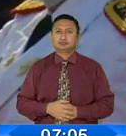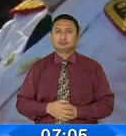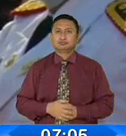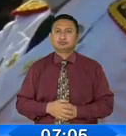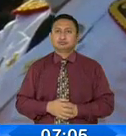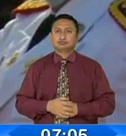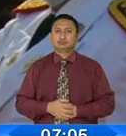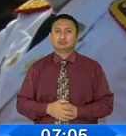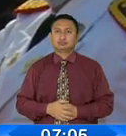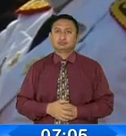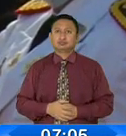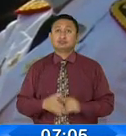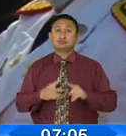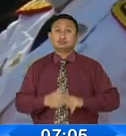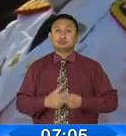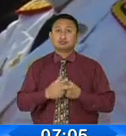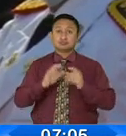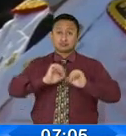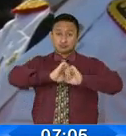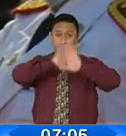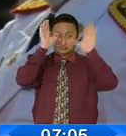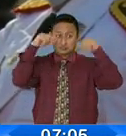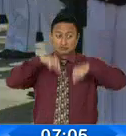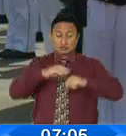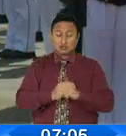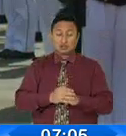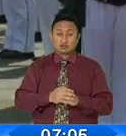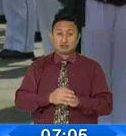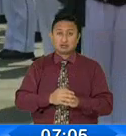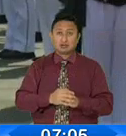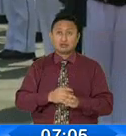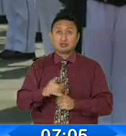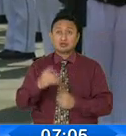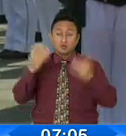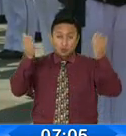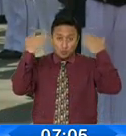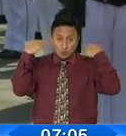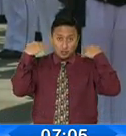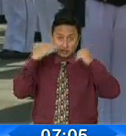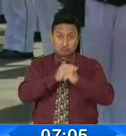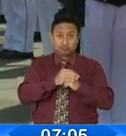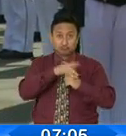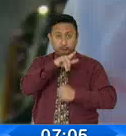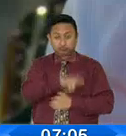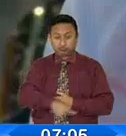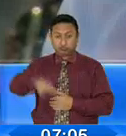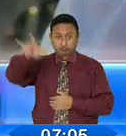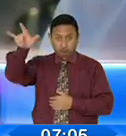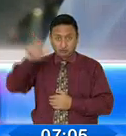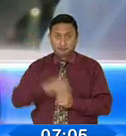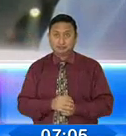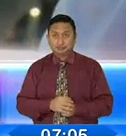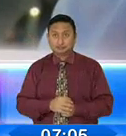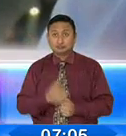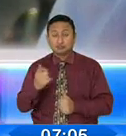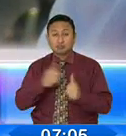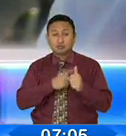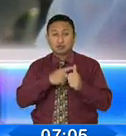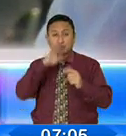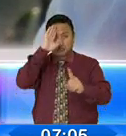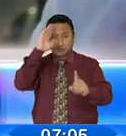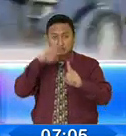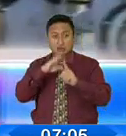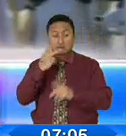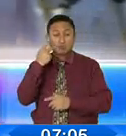La jornada empezaba temprano en la base militar Simón Bolívar en Guayaquil para el presidente de la República, Guillermo Lasso. Primero un mensaje a los padres